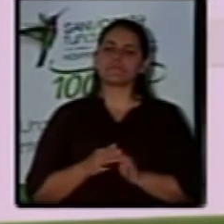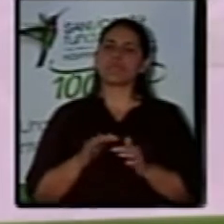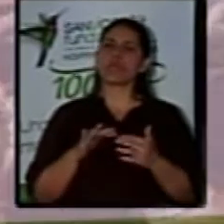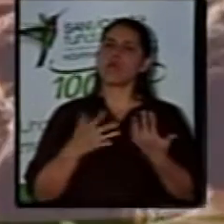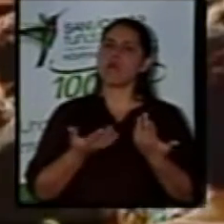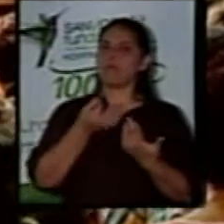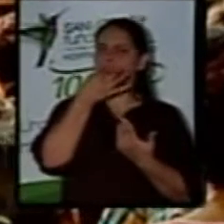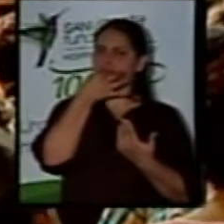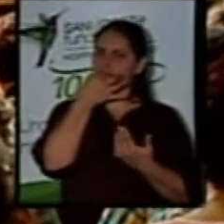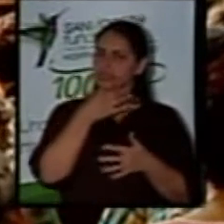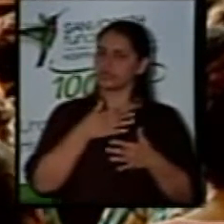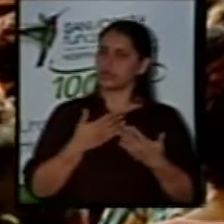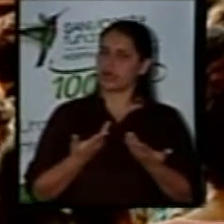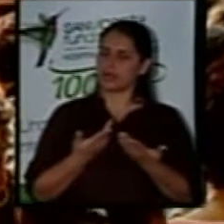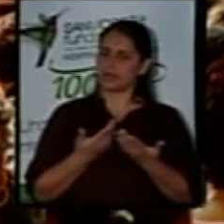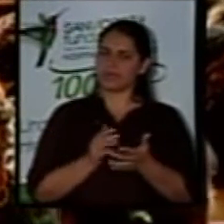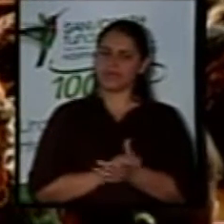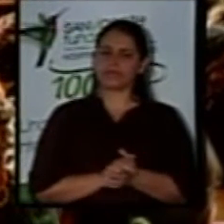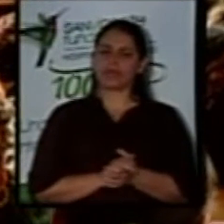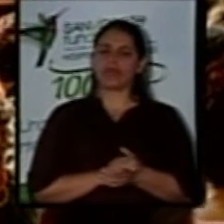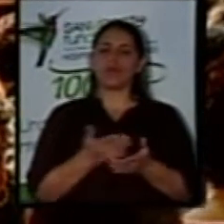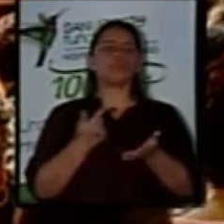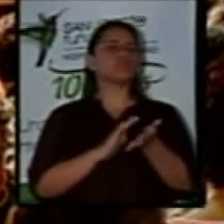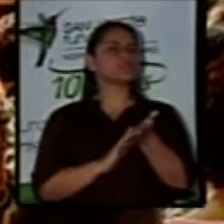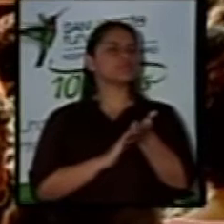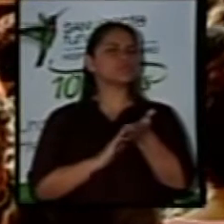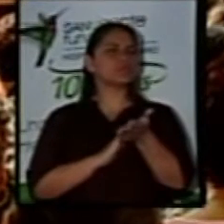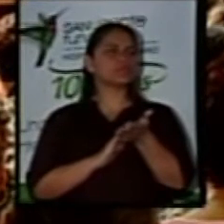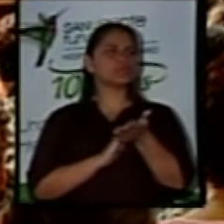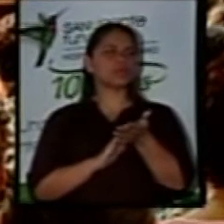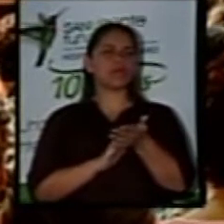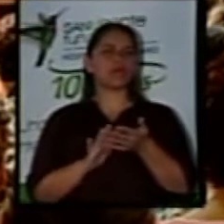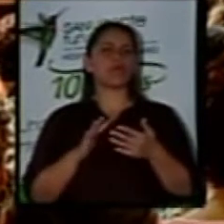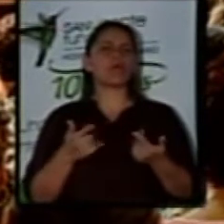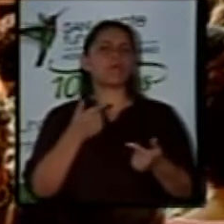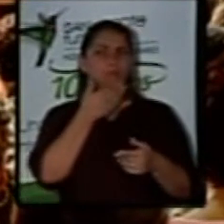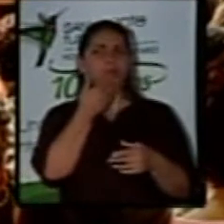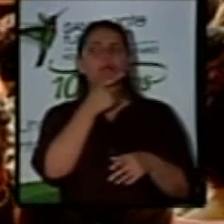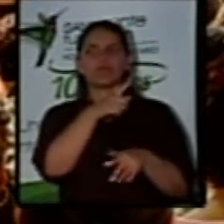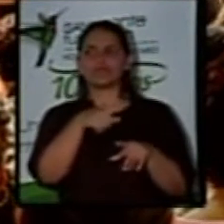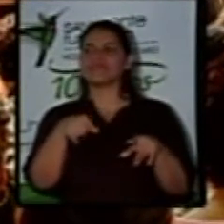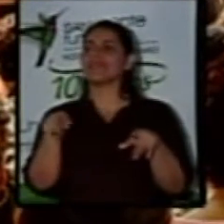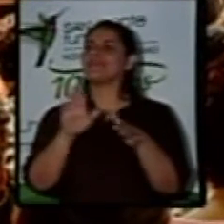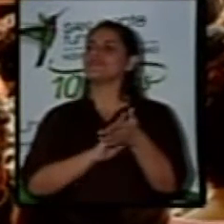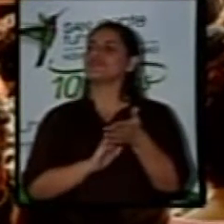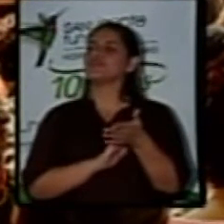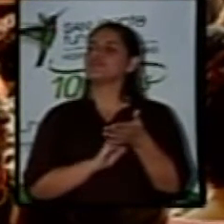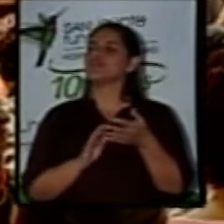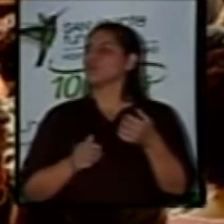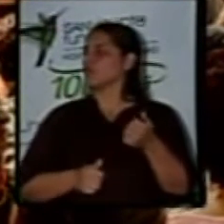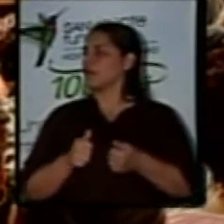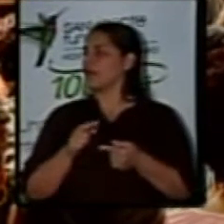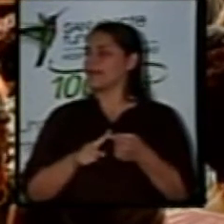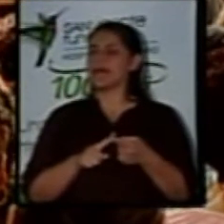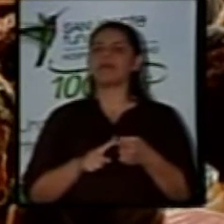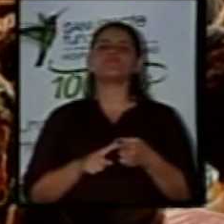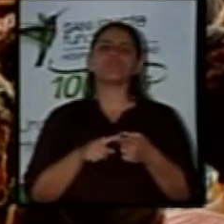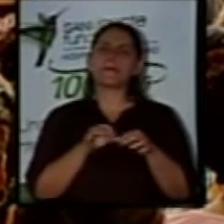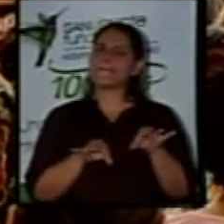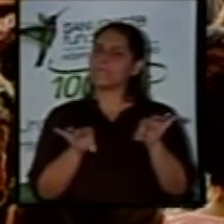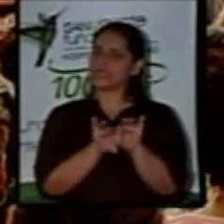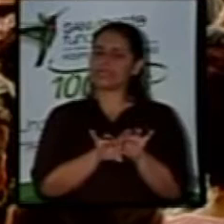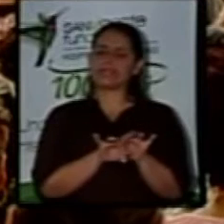Y en cuanto al tratamiento, pues quería hablarles algo de esto porque es práctico para ustedes. El mejor tratamiento inicialmente